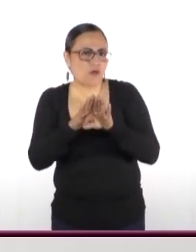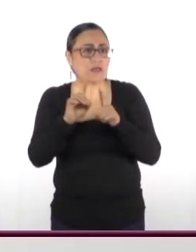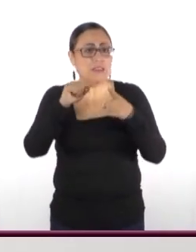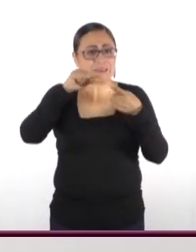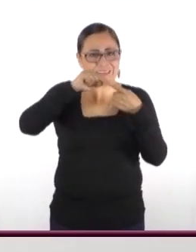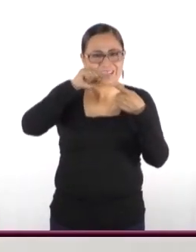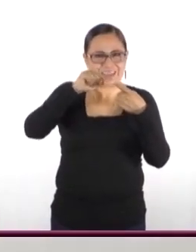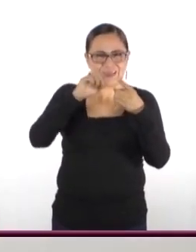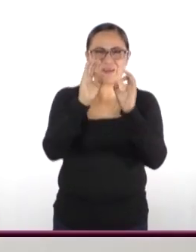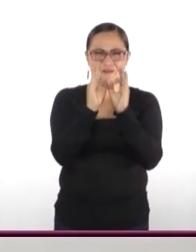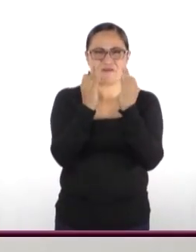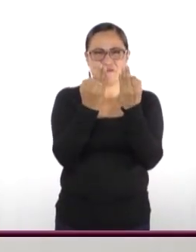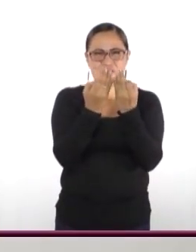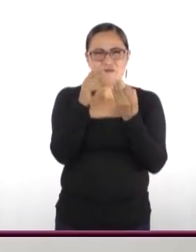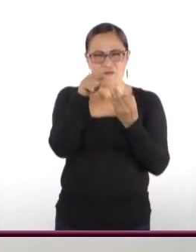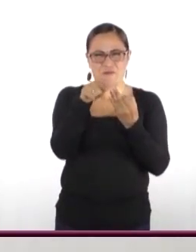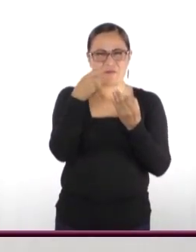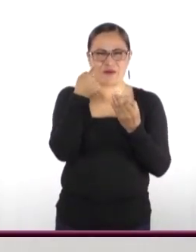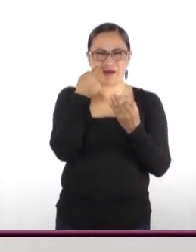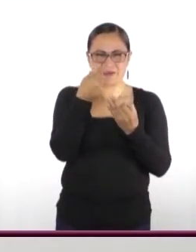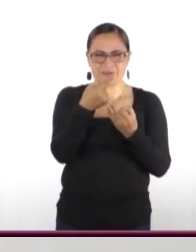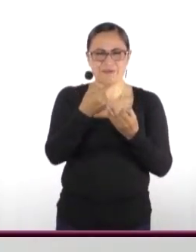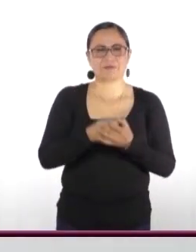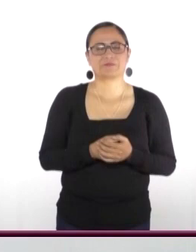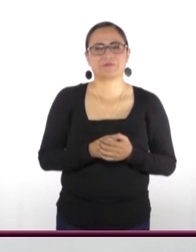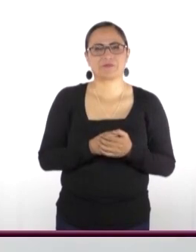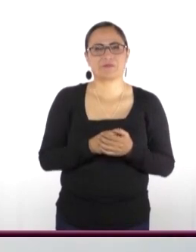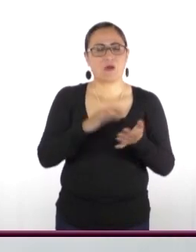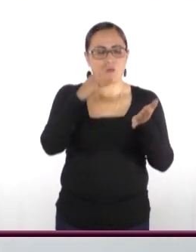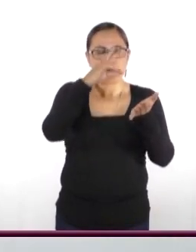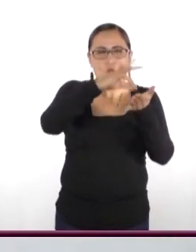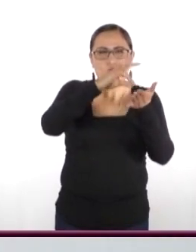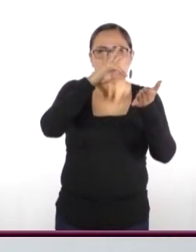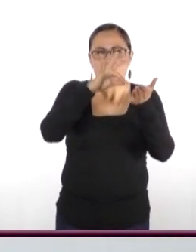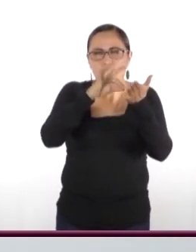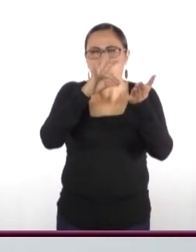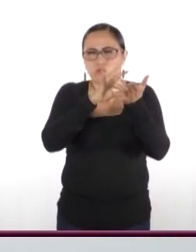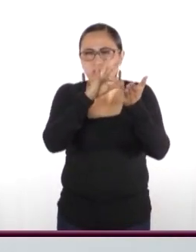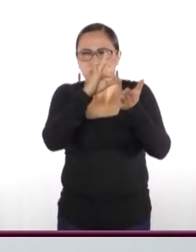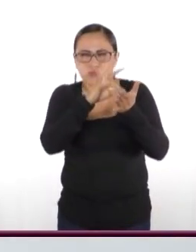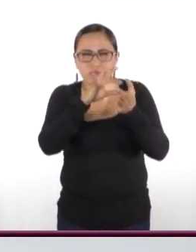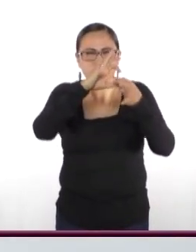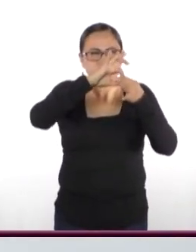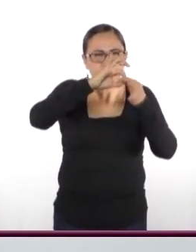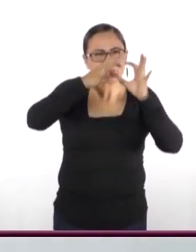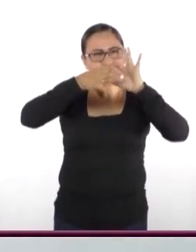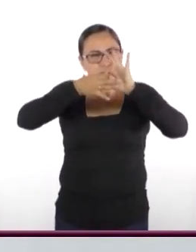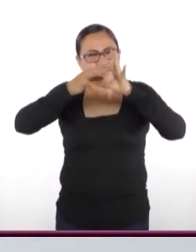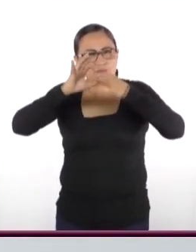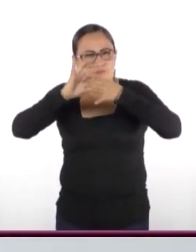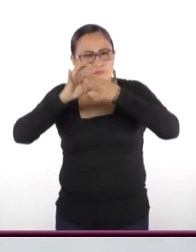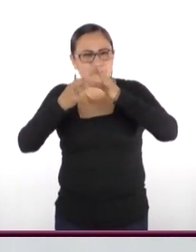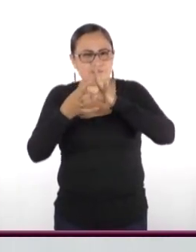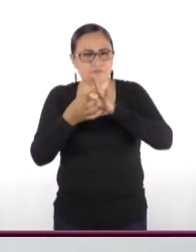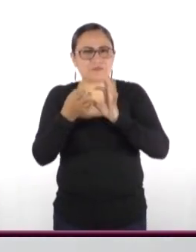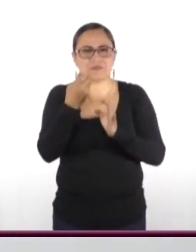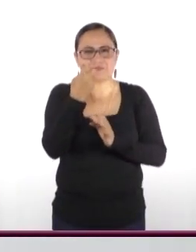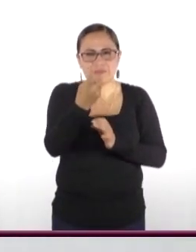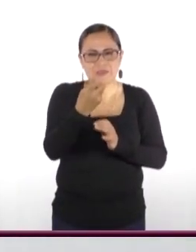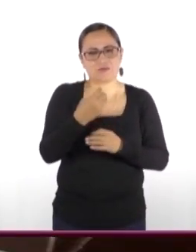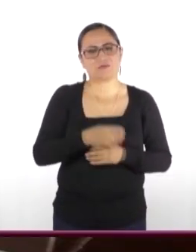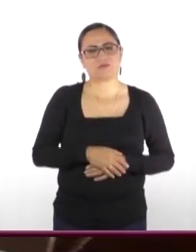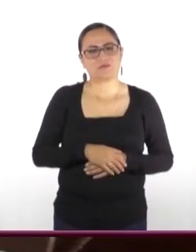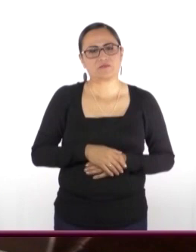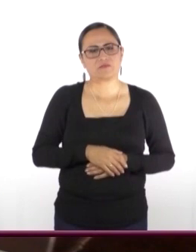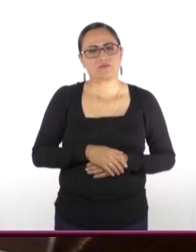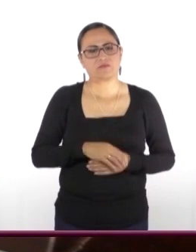de ver un átomo, veríamos como su estructura más o menos. O sea, veríamos una serie de puntitos aproximadamente. Ese